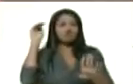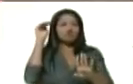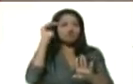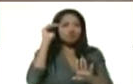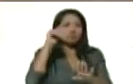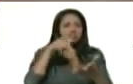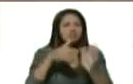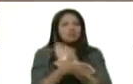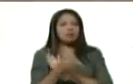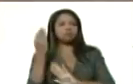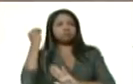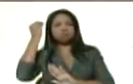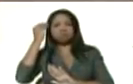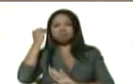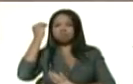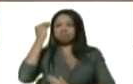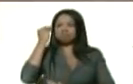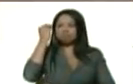que ser pensado